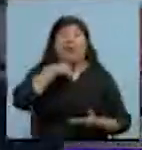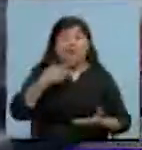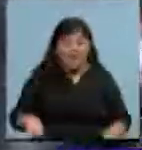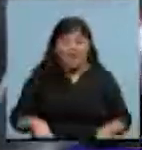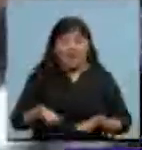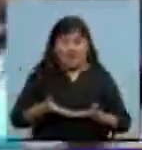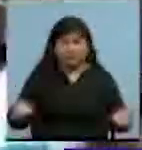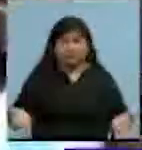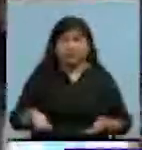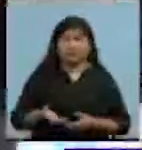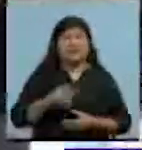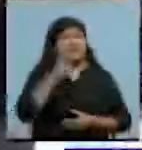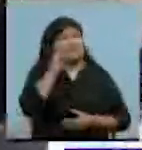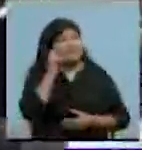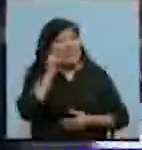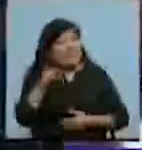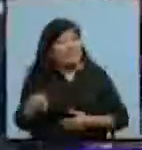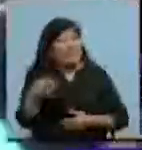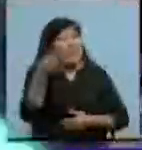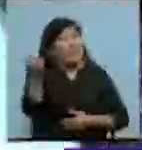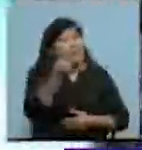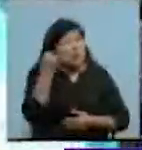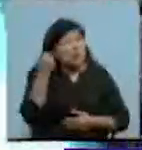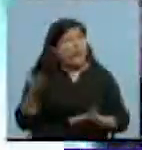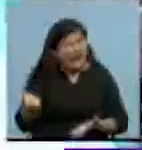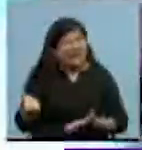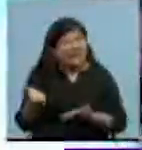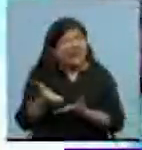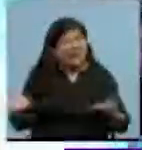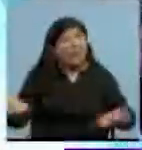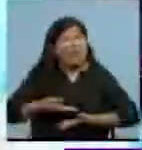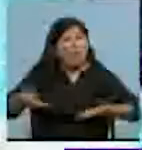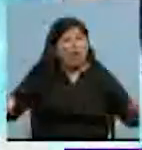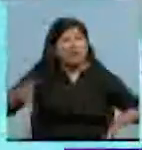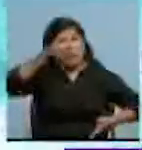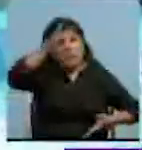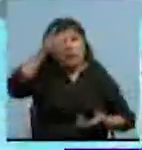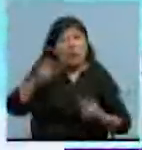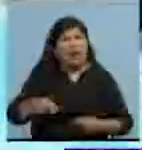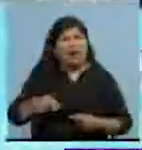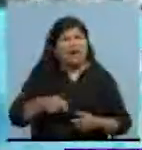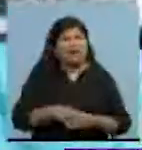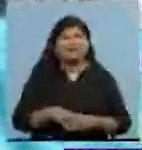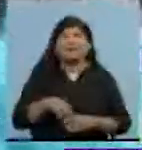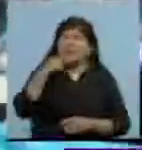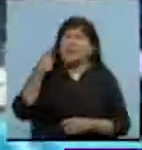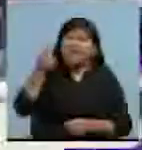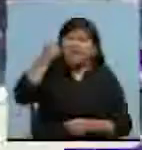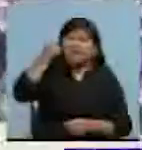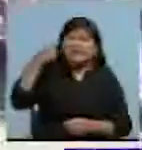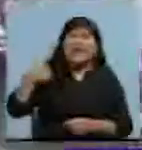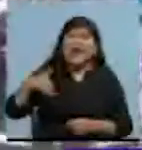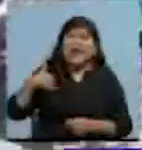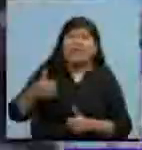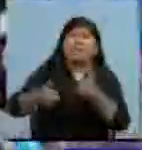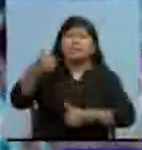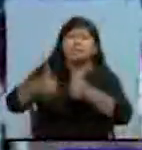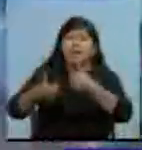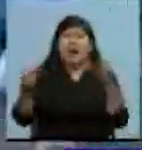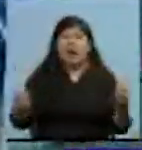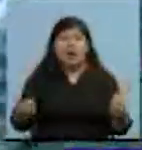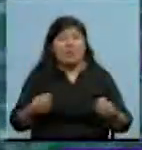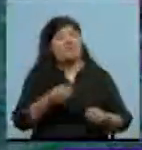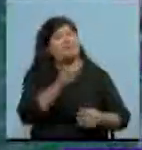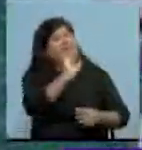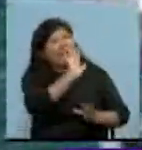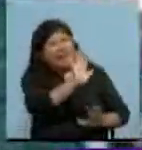que estamos camino a los 15 años del patrimonio de la humanidad. Hermoso, bueno, ¿cómo sale Argentina hoy? Hoy ganamos, 3-1 ganamos. 3-1, ¿goles de? Messi, sí, 2